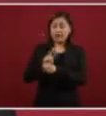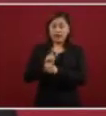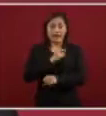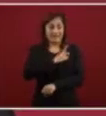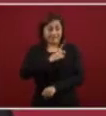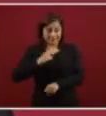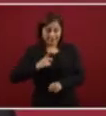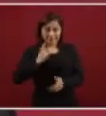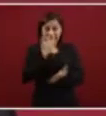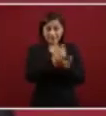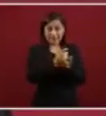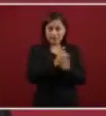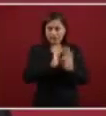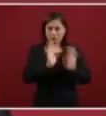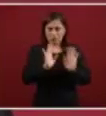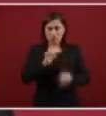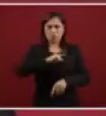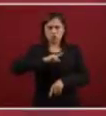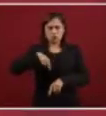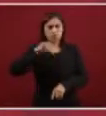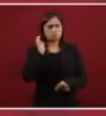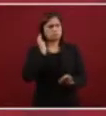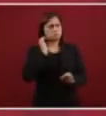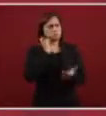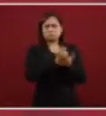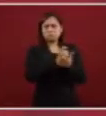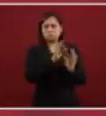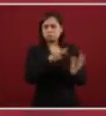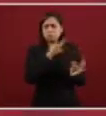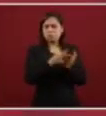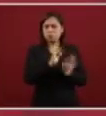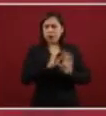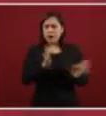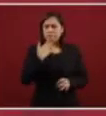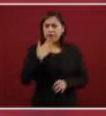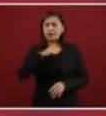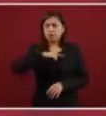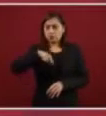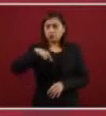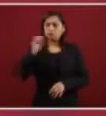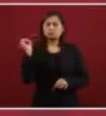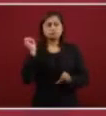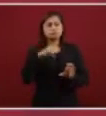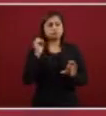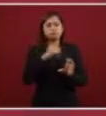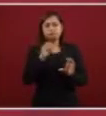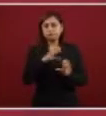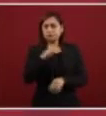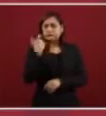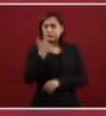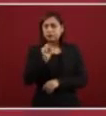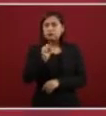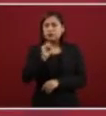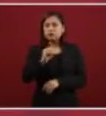estamos al corriente nosotros hemos transferido los fondos que corresponden de